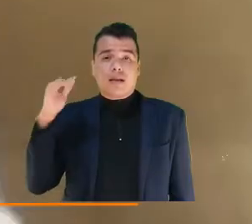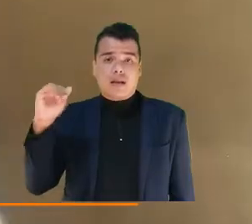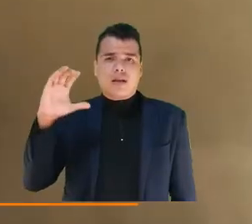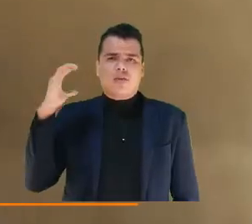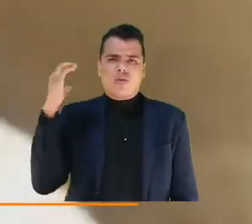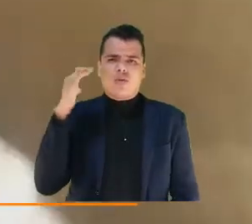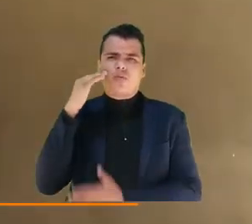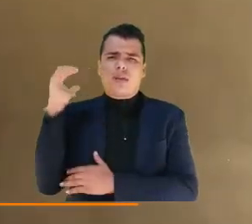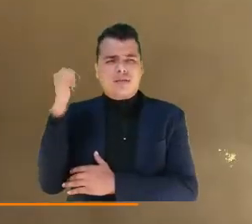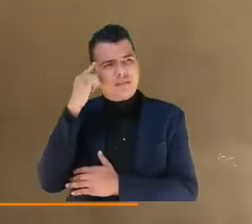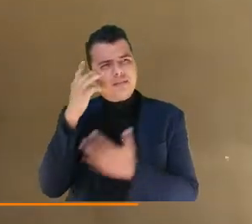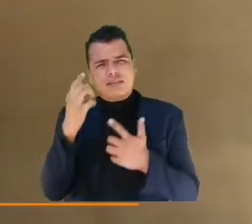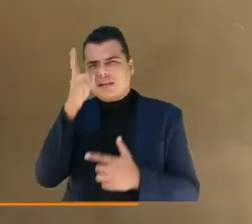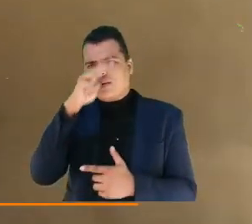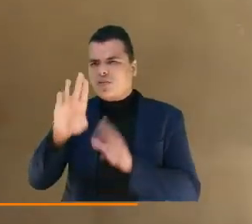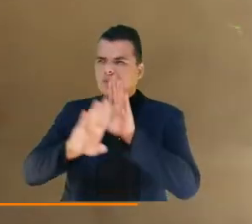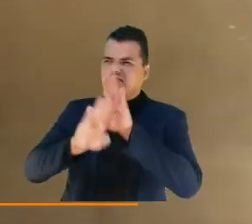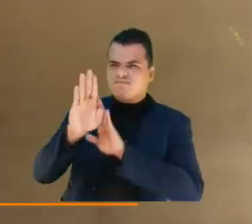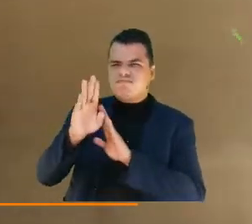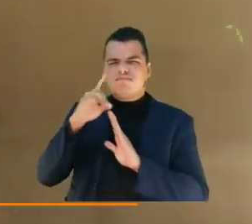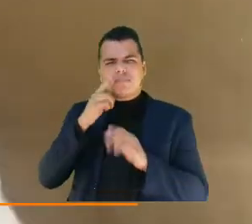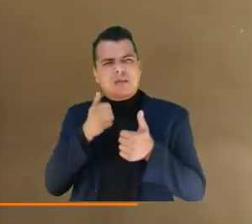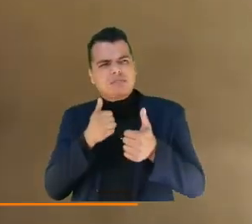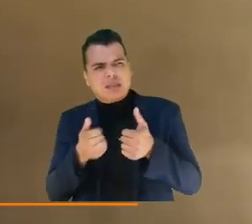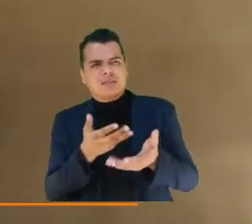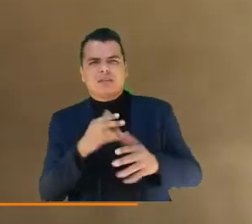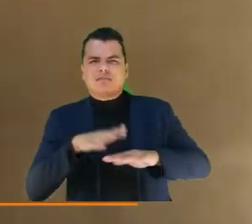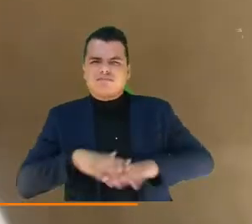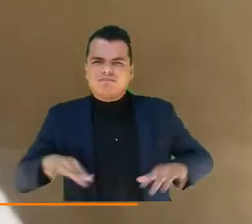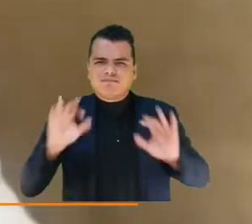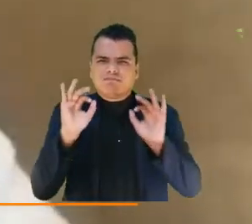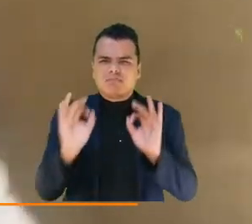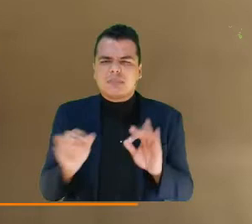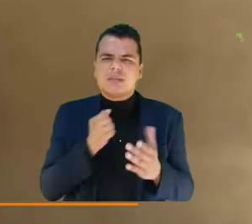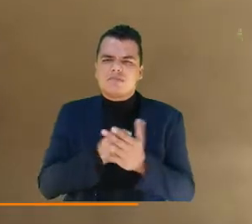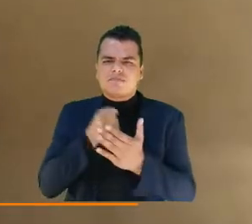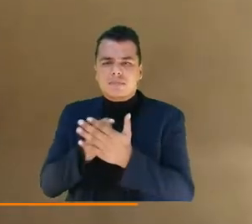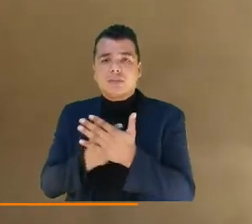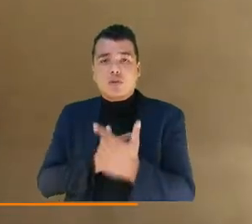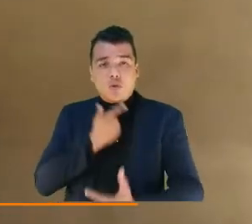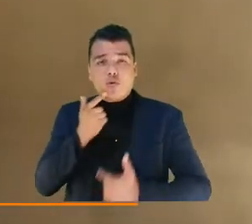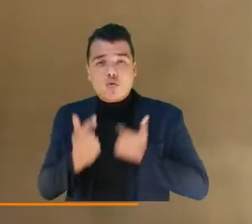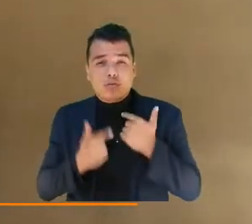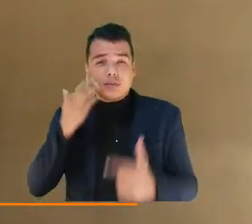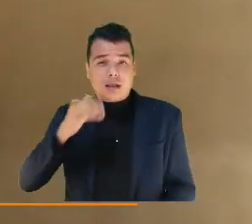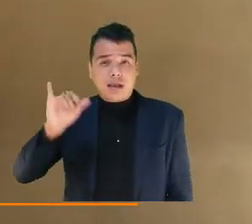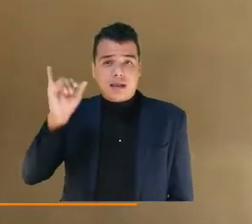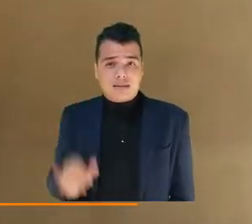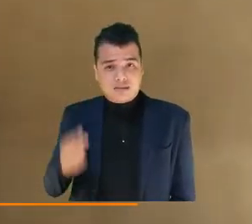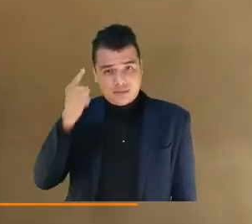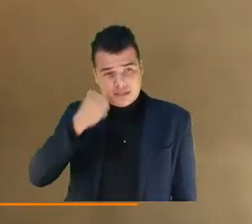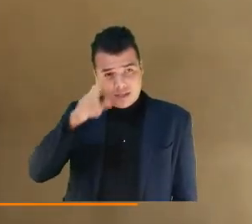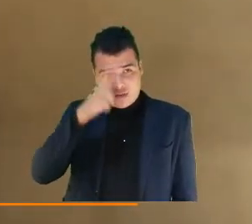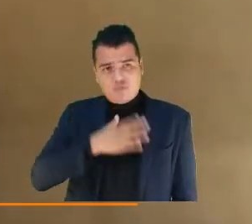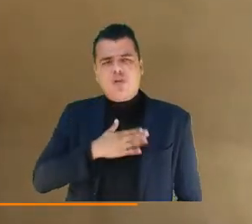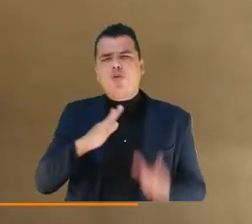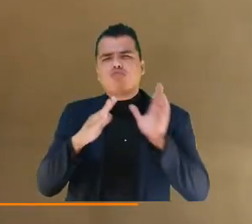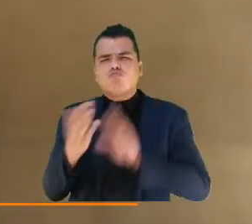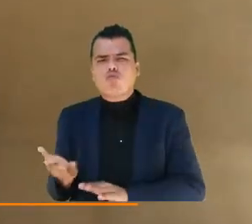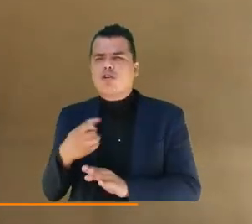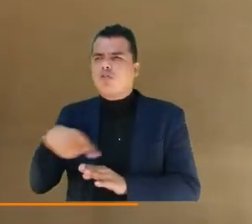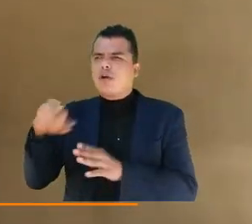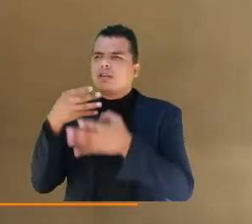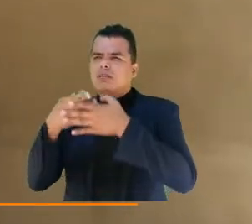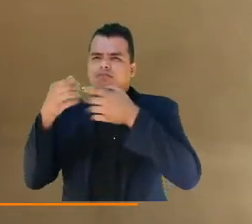país. Todas las mamás sueñan con eso, sueñan con sus hijos que salgan adelante, que luchen. Pues ninguna mamá quiere ver su hijo asesinado en la